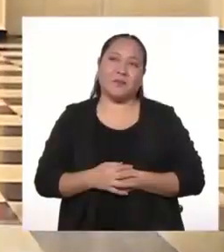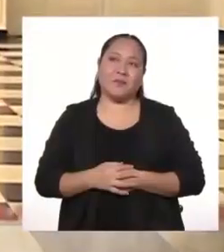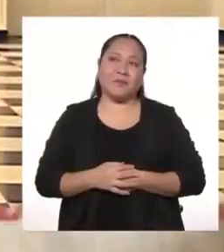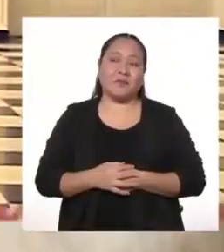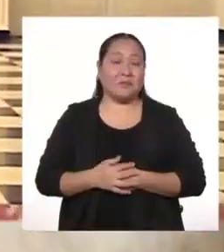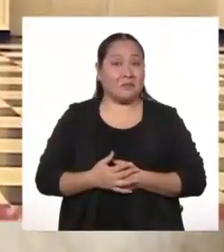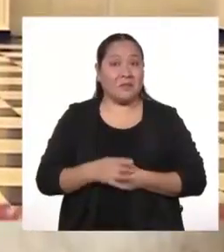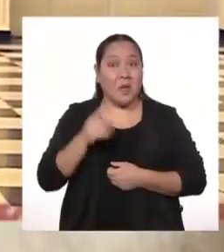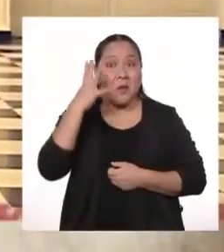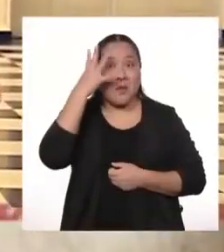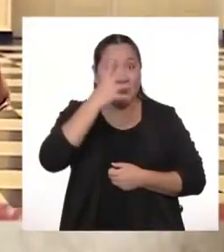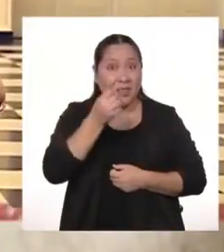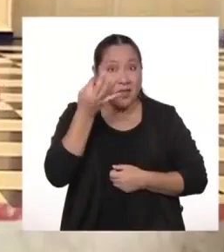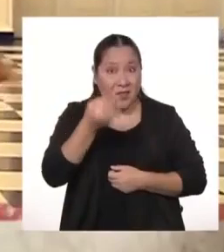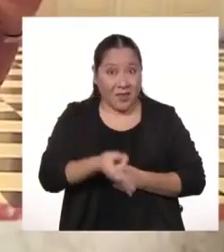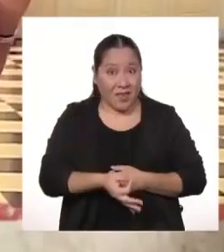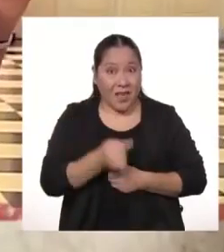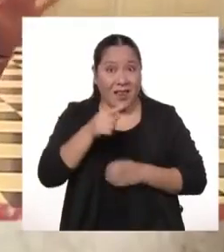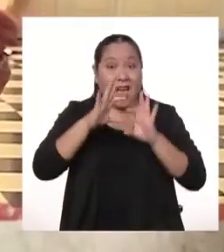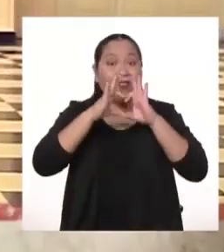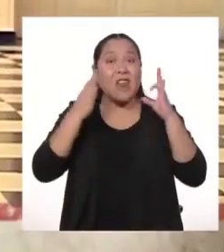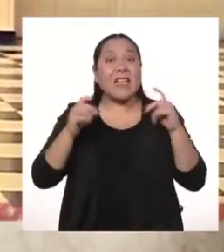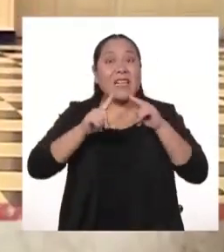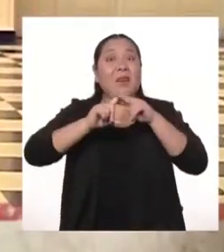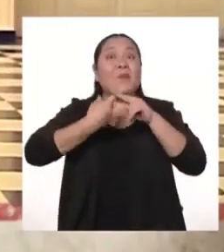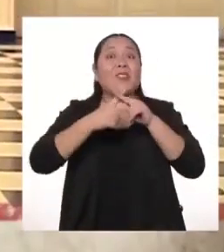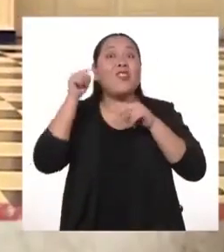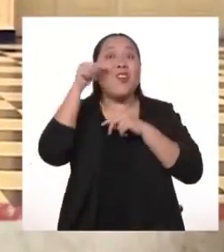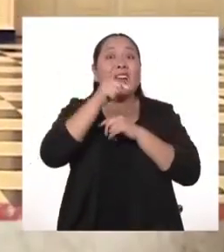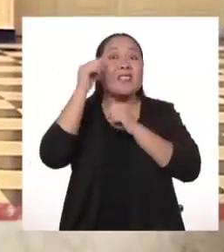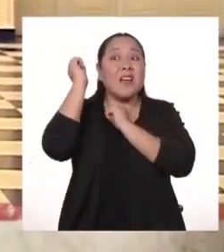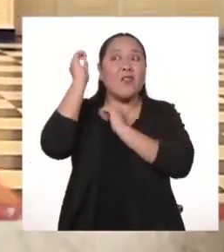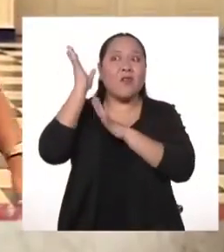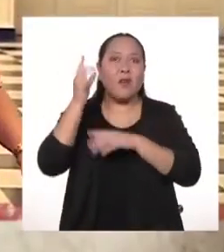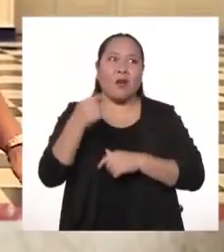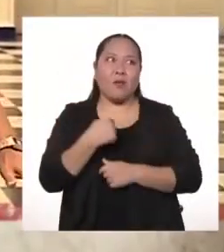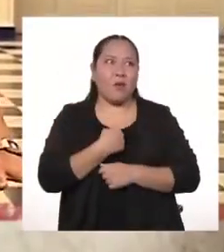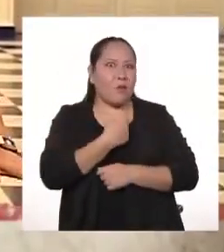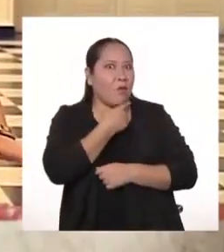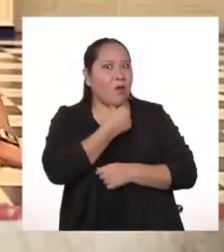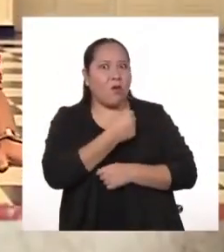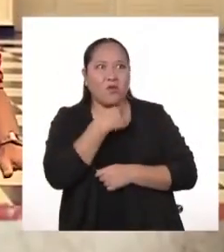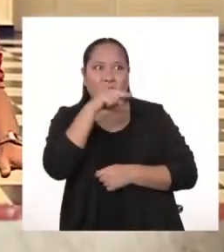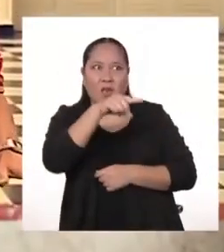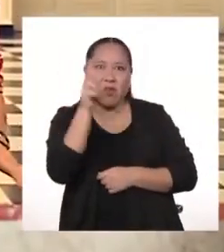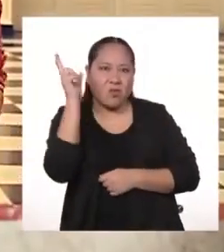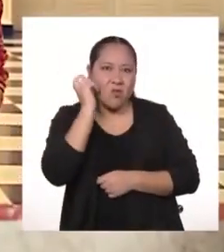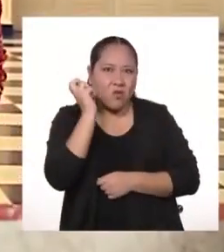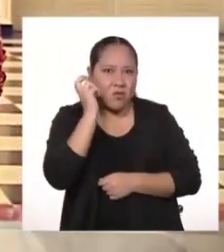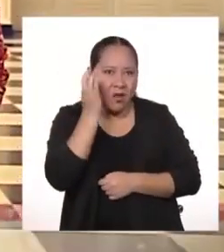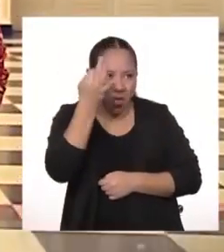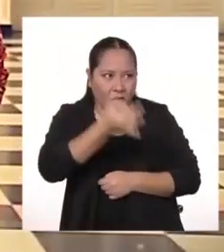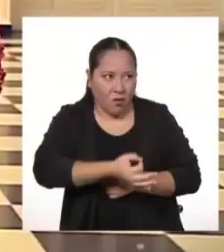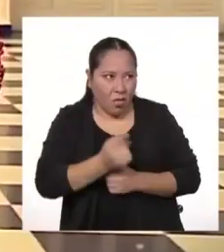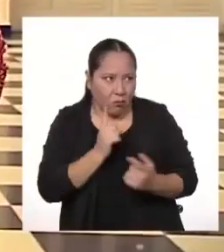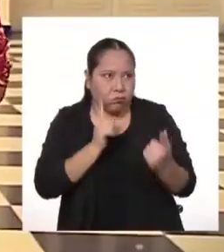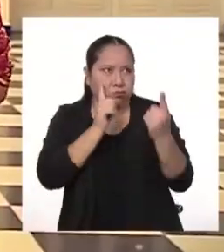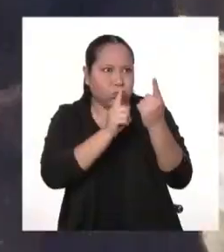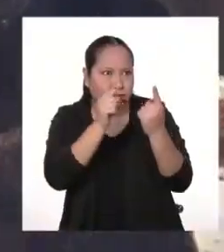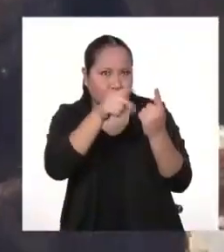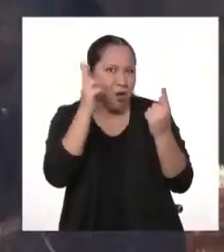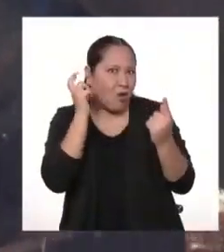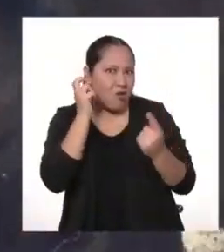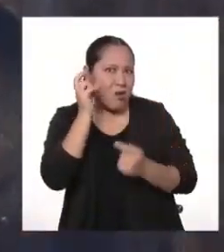Qué bonito, ¿no? A mí, no sé a ustedes, pero a mí me hubiera encantado escuchar en vivo y en directo a Abraham Valdelomar.